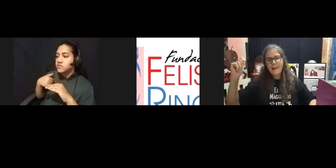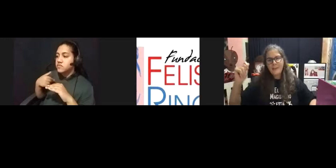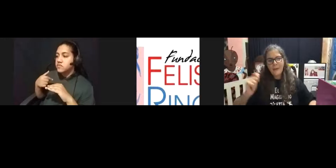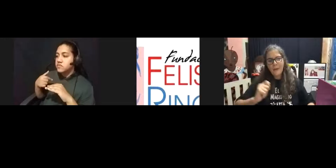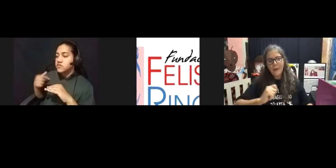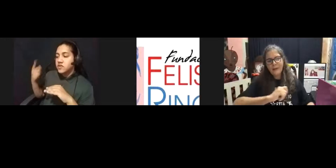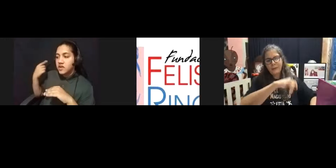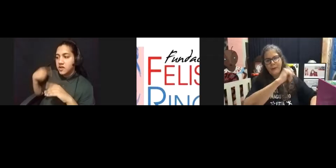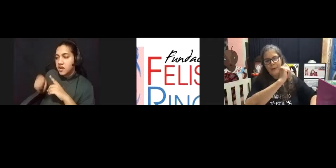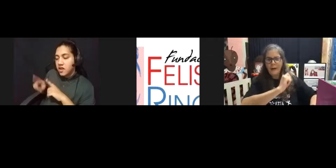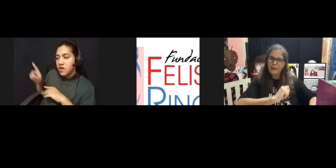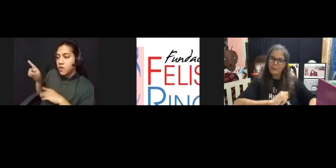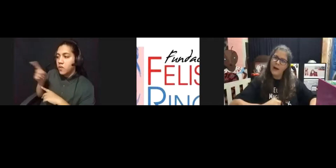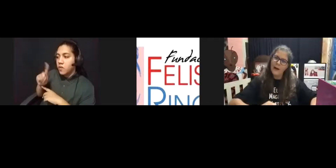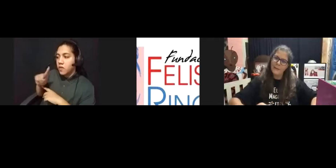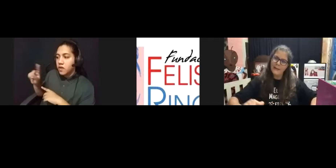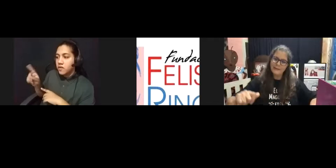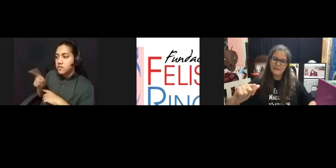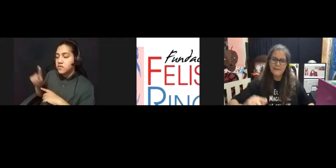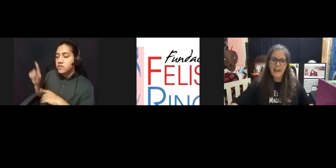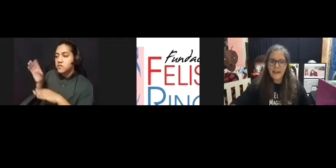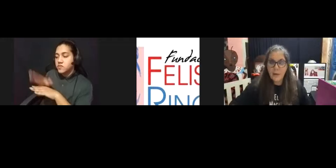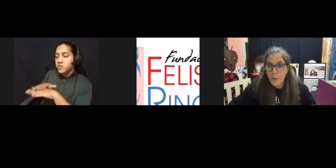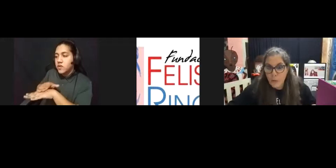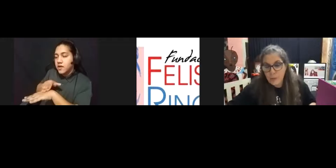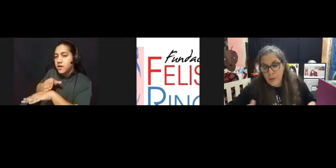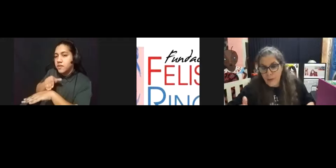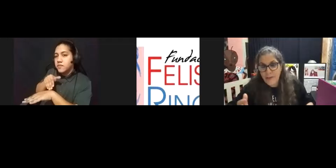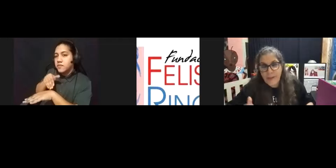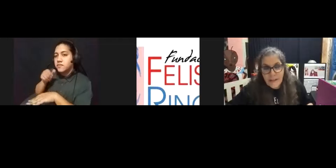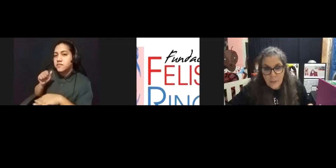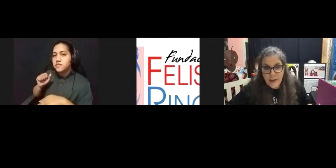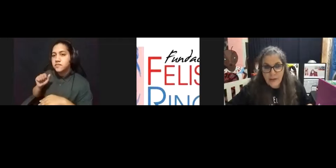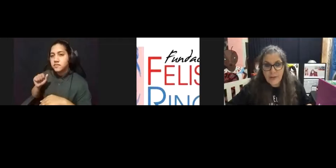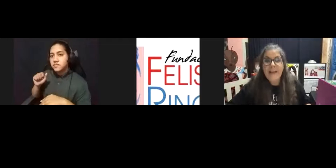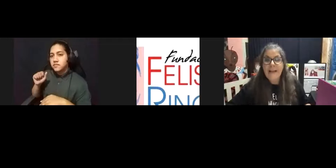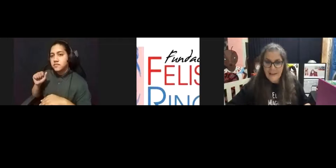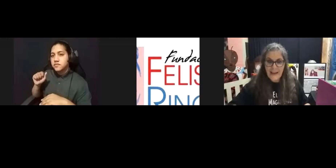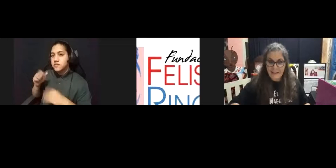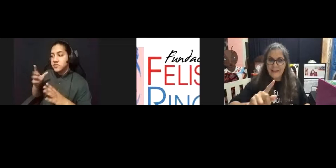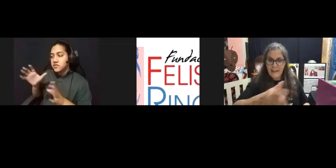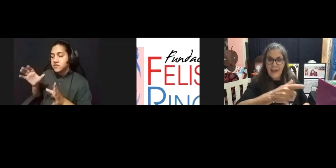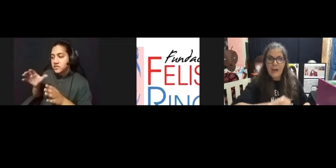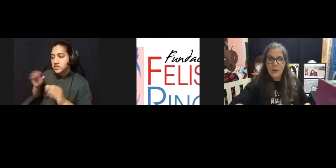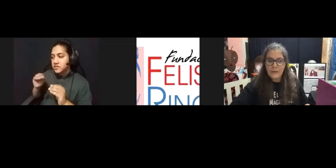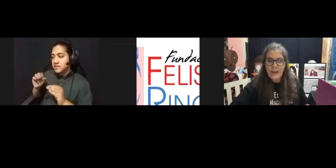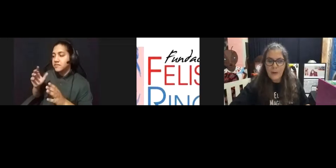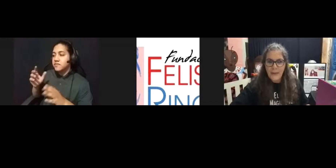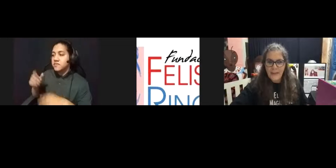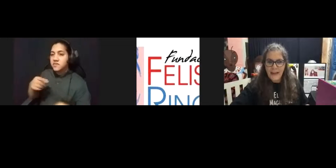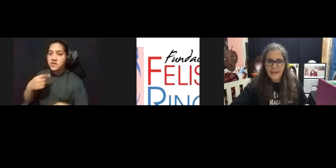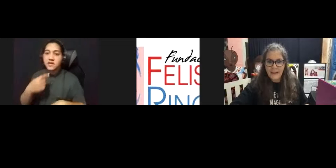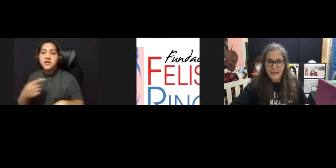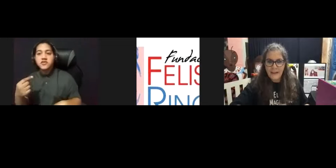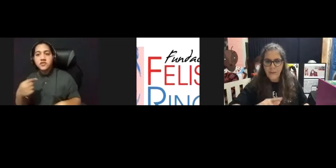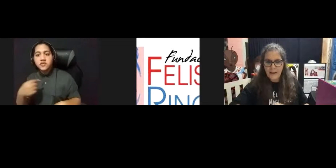cola, mi cola que es una cola suave, como no te voy a hacer ningún daño. Y ella le dice, contigo me